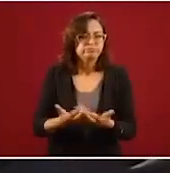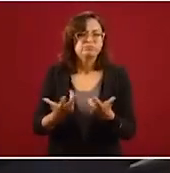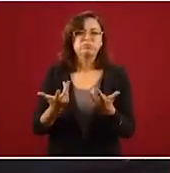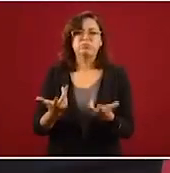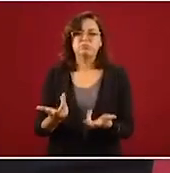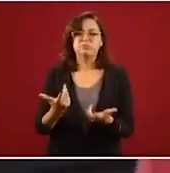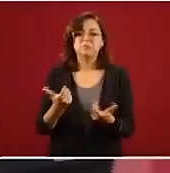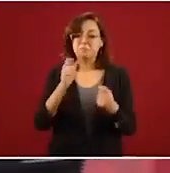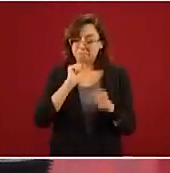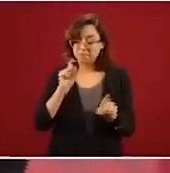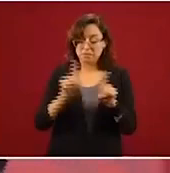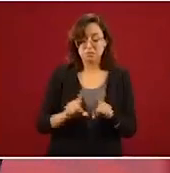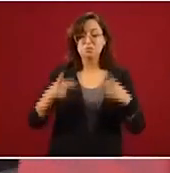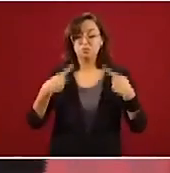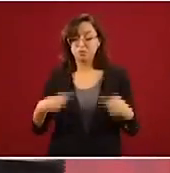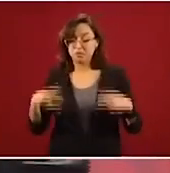la capacidad